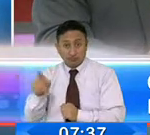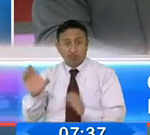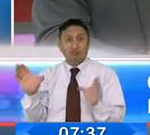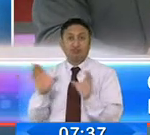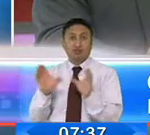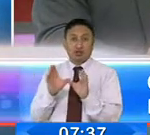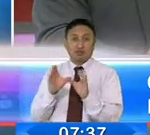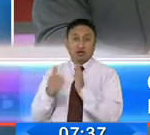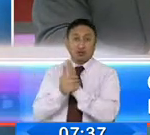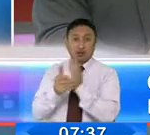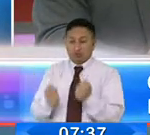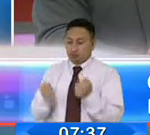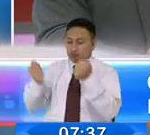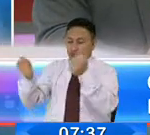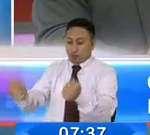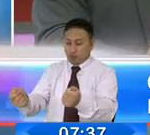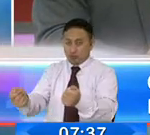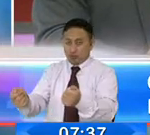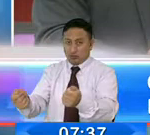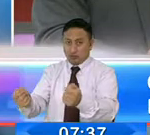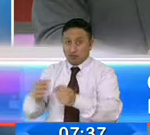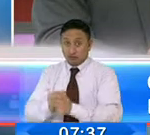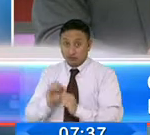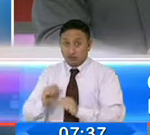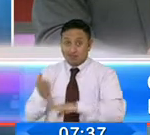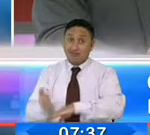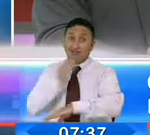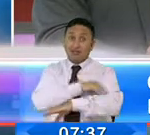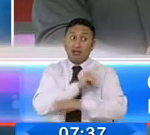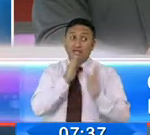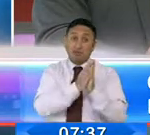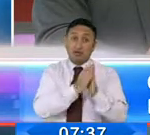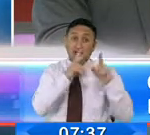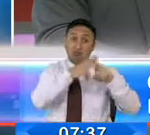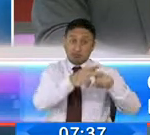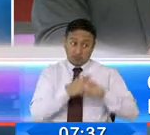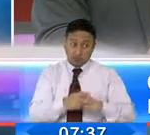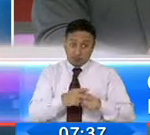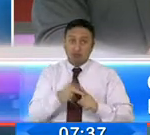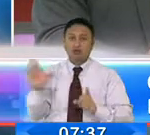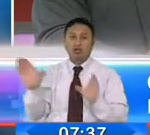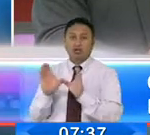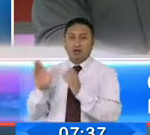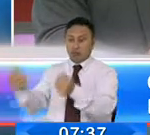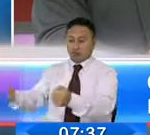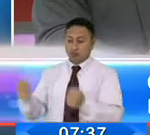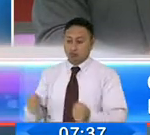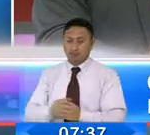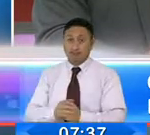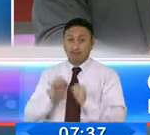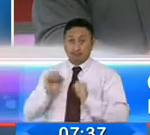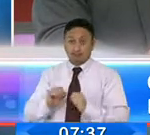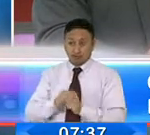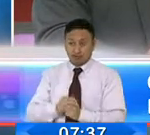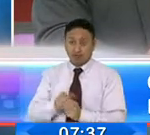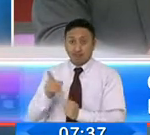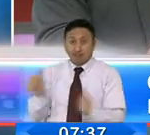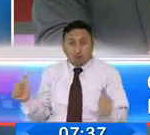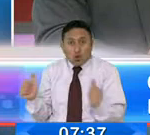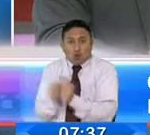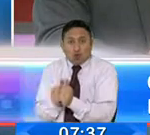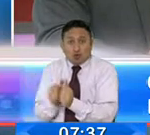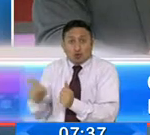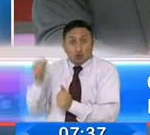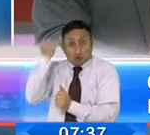de capacitación que será requerido para la postulación del proyecto. Esto es para acompañarlo en esa idea.